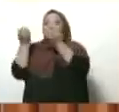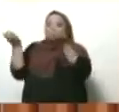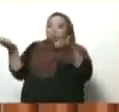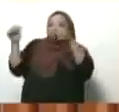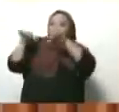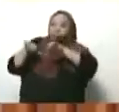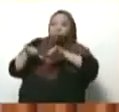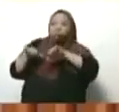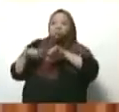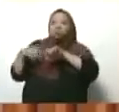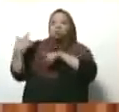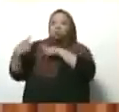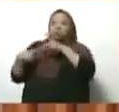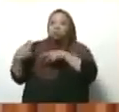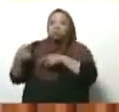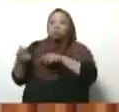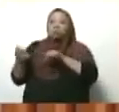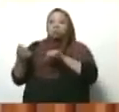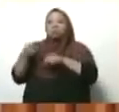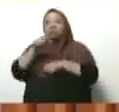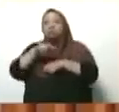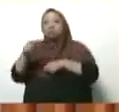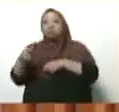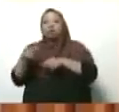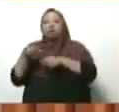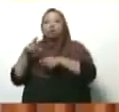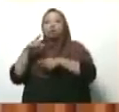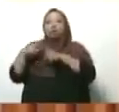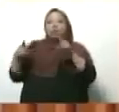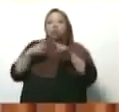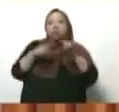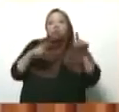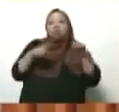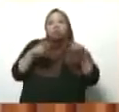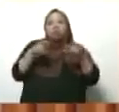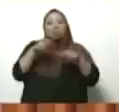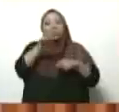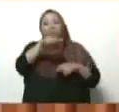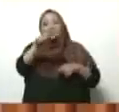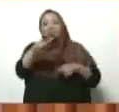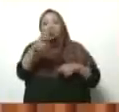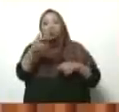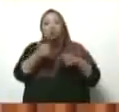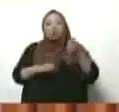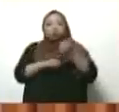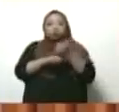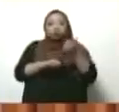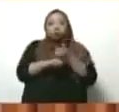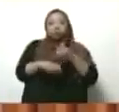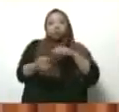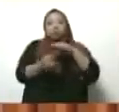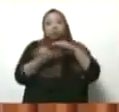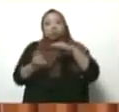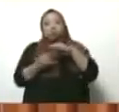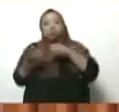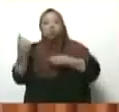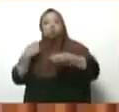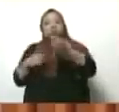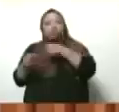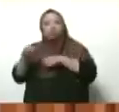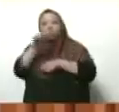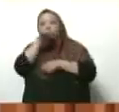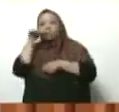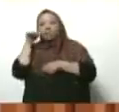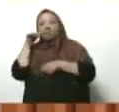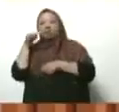anunciado el despliegue que se realizará en articulación con los organismos de seguridad del estado competentes en materia de drogas aprovechó la